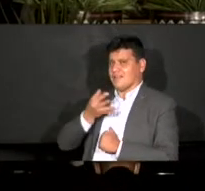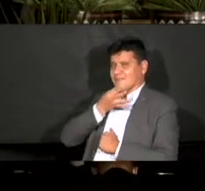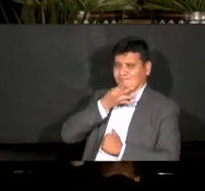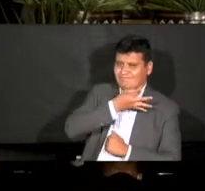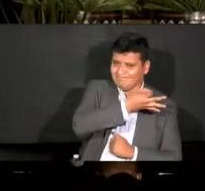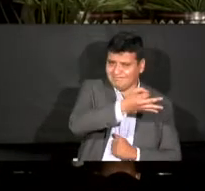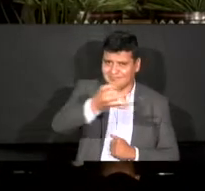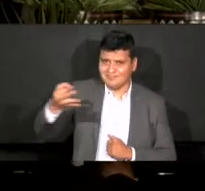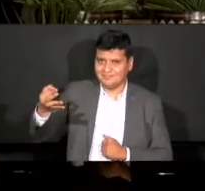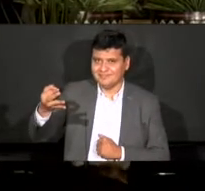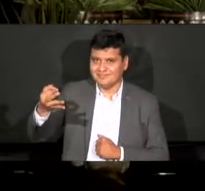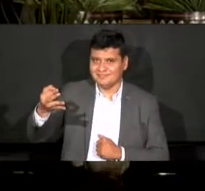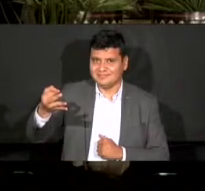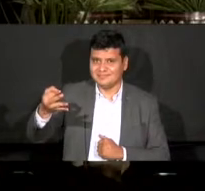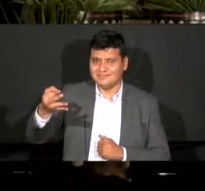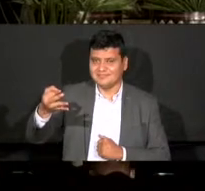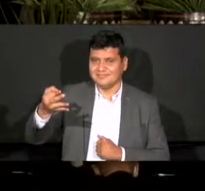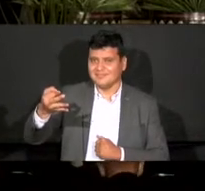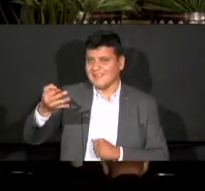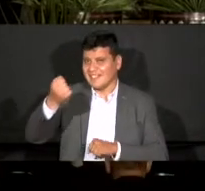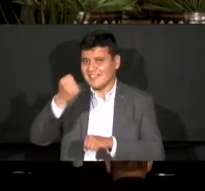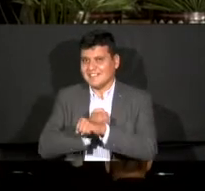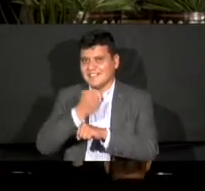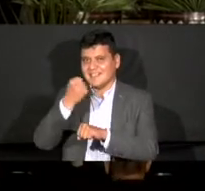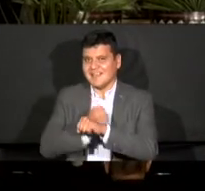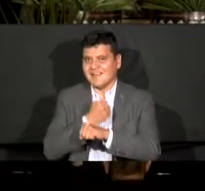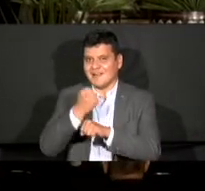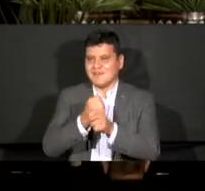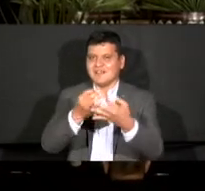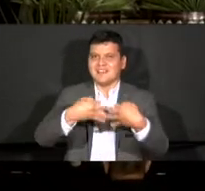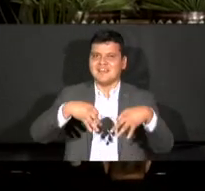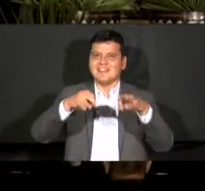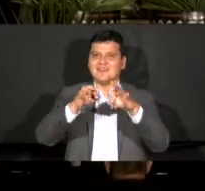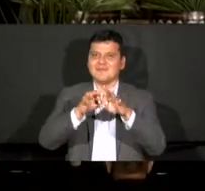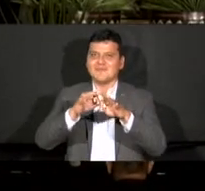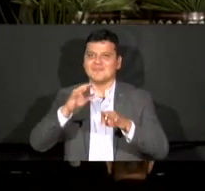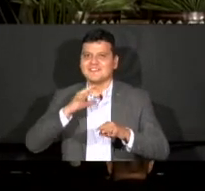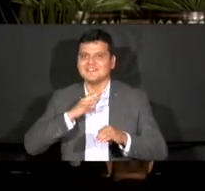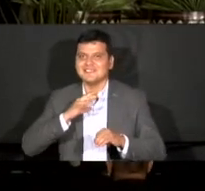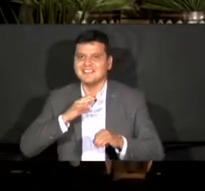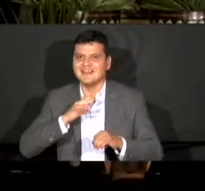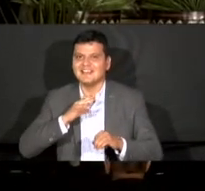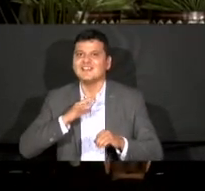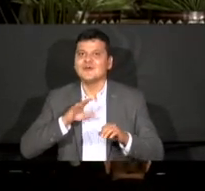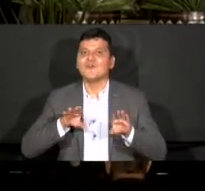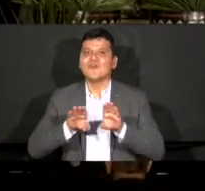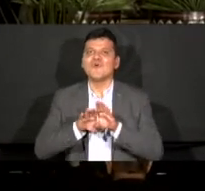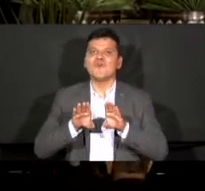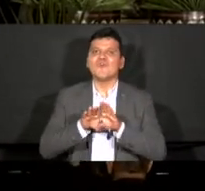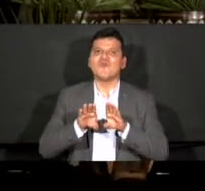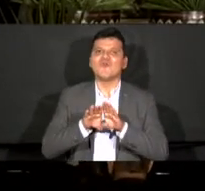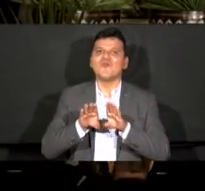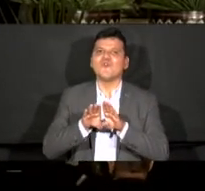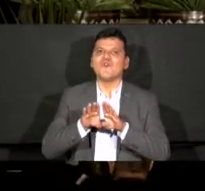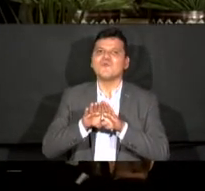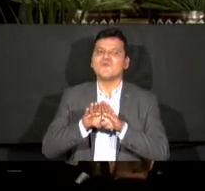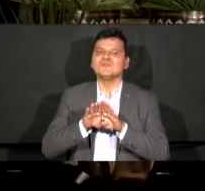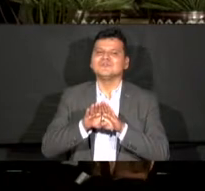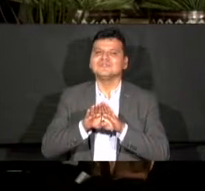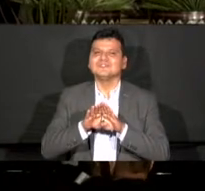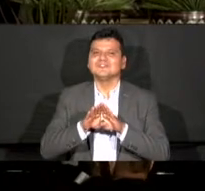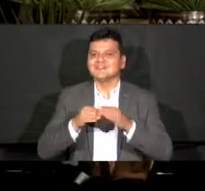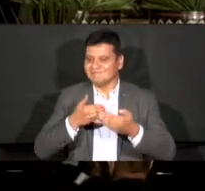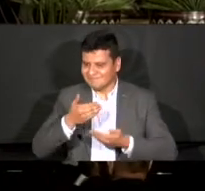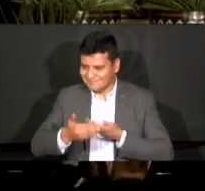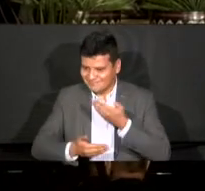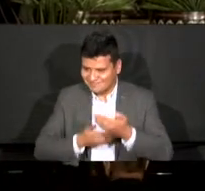es una exigencia de futuro establecer un modelo de desarrollo nuevo e incluyente que rescate